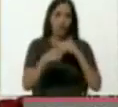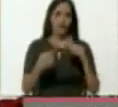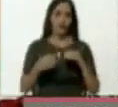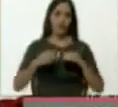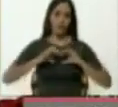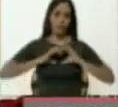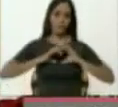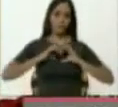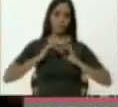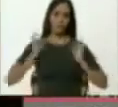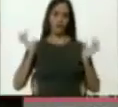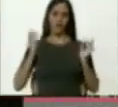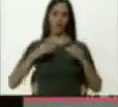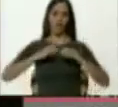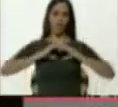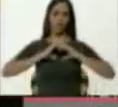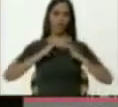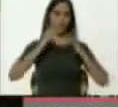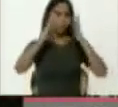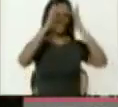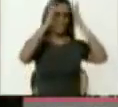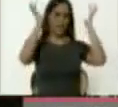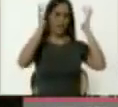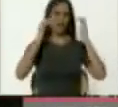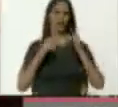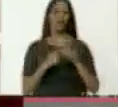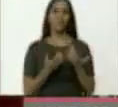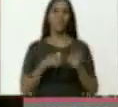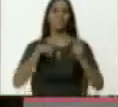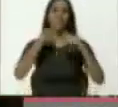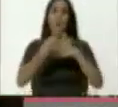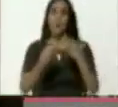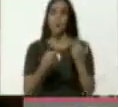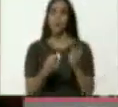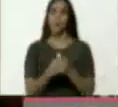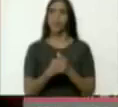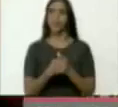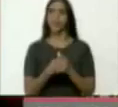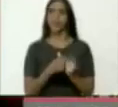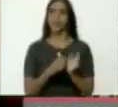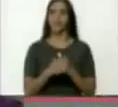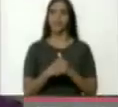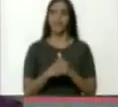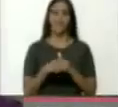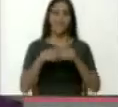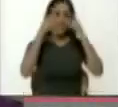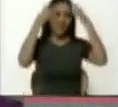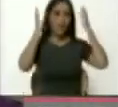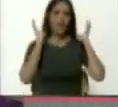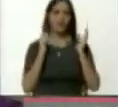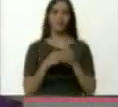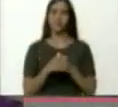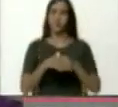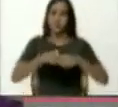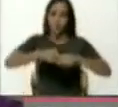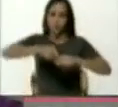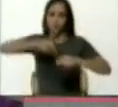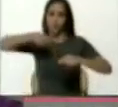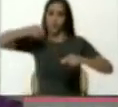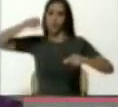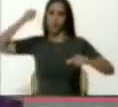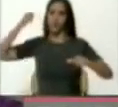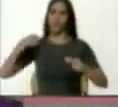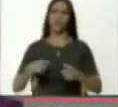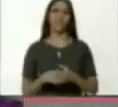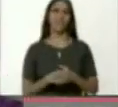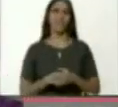corazón, ¿verdad? Le desconectan el cerebro y después llega, bueno... Le saca la bujía al motor. Pero él quiere